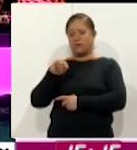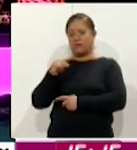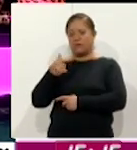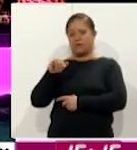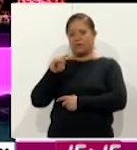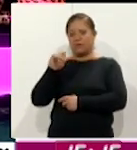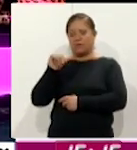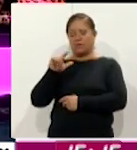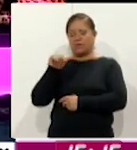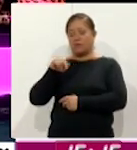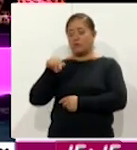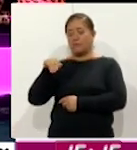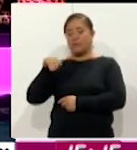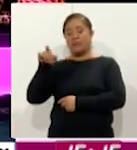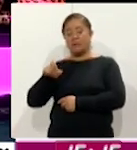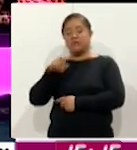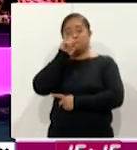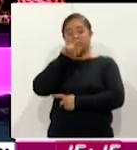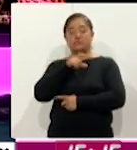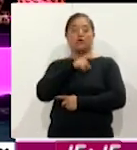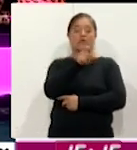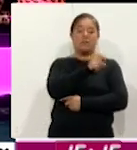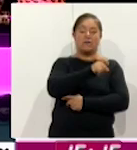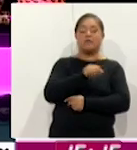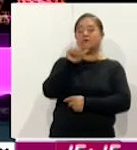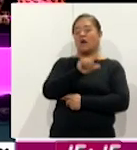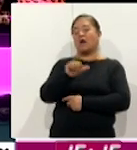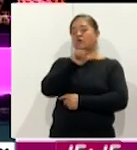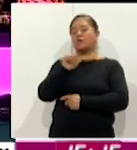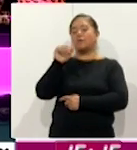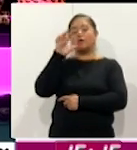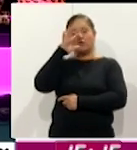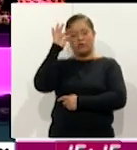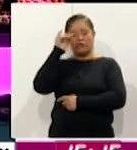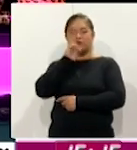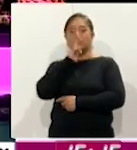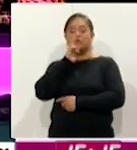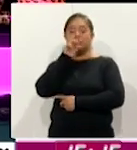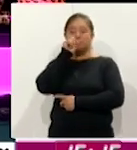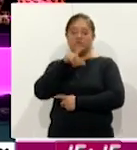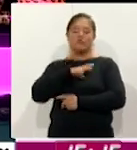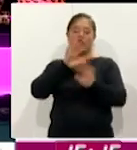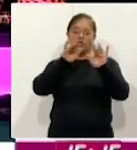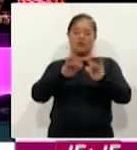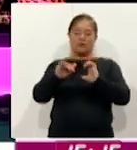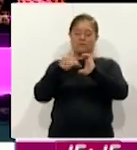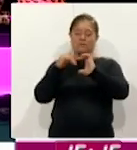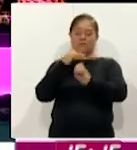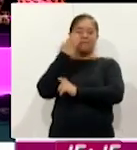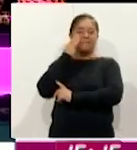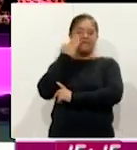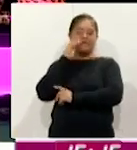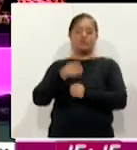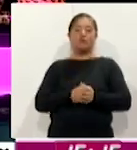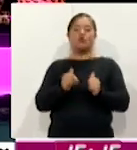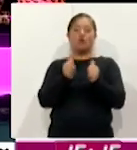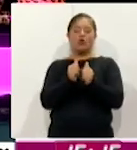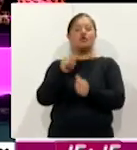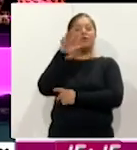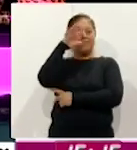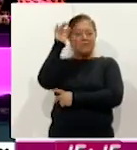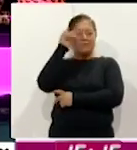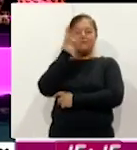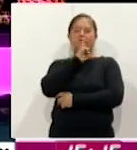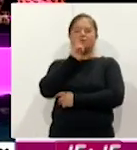www.sndigital.mx. También nos puede ver en X, ahí nos encuentra como Corazit Noticias, y nos puede escribir en Facebook a través de